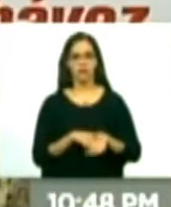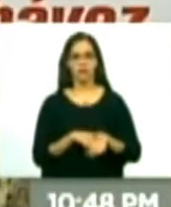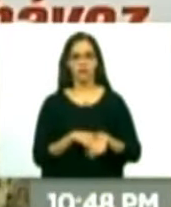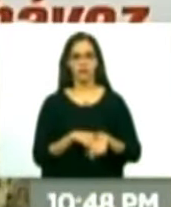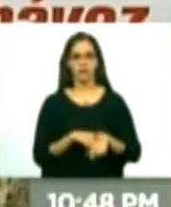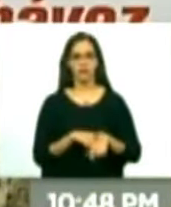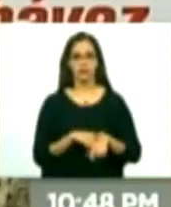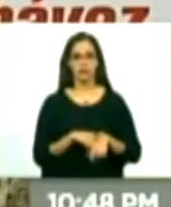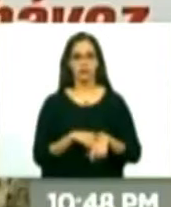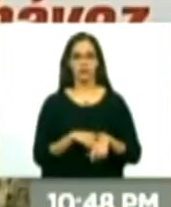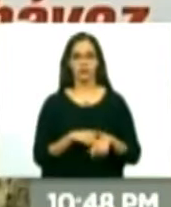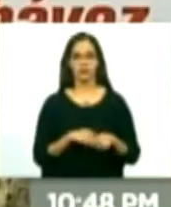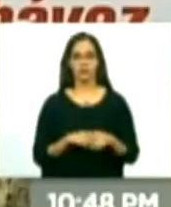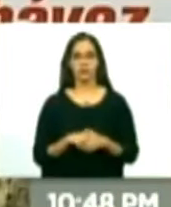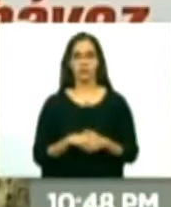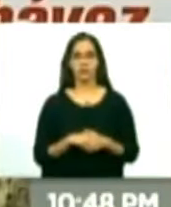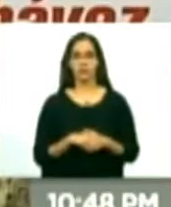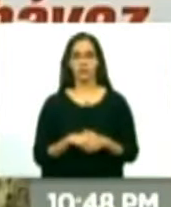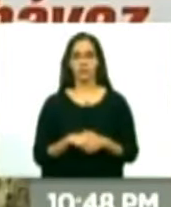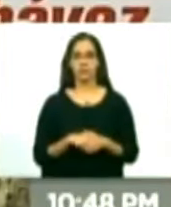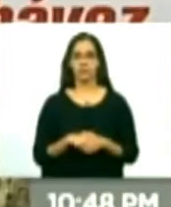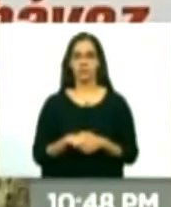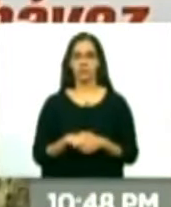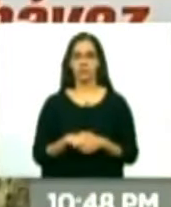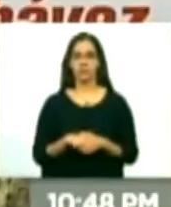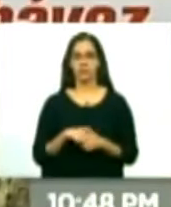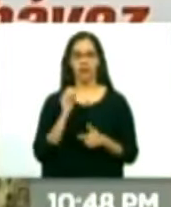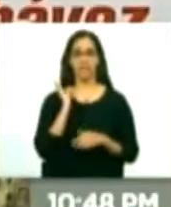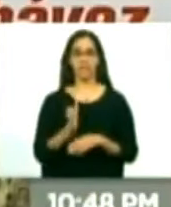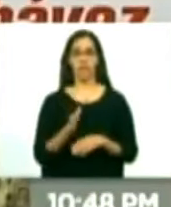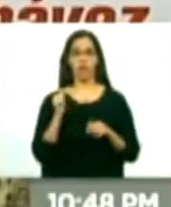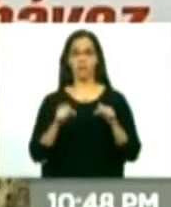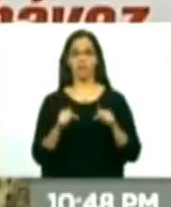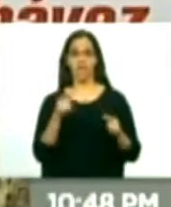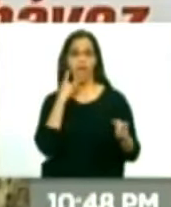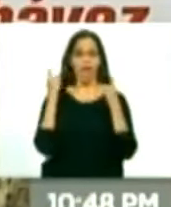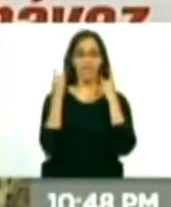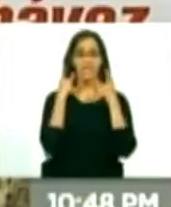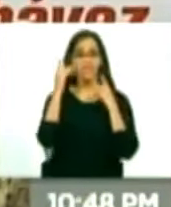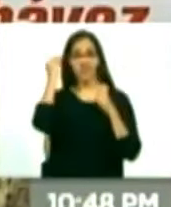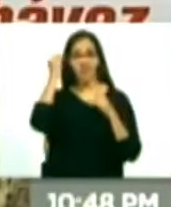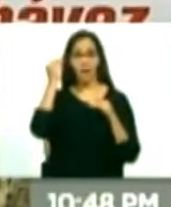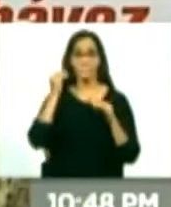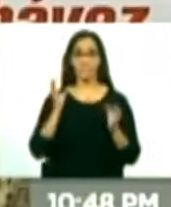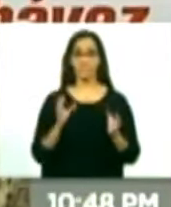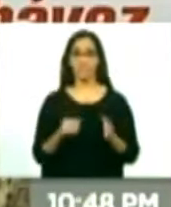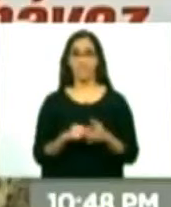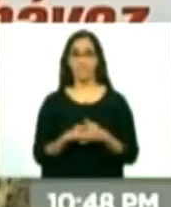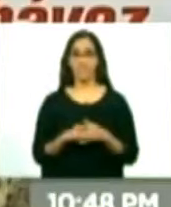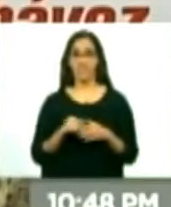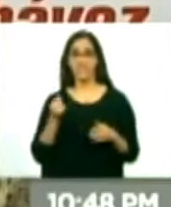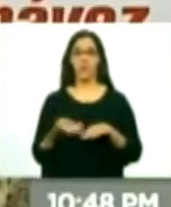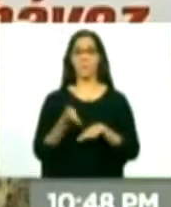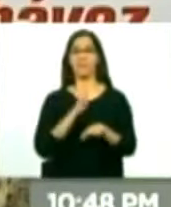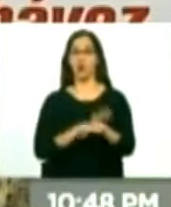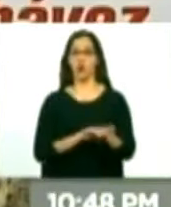Ya va, ¿qué crees? Ya me está... La dictadura está aquí activa, no vayan a creer que ahora